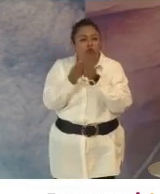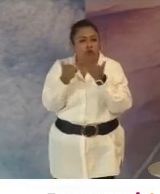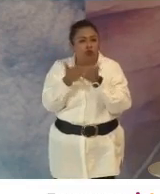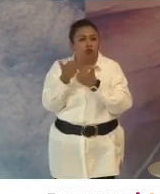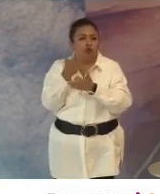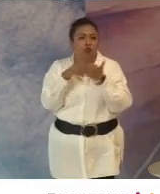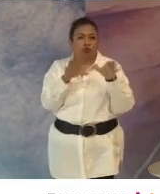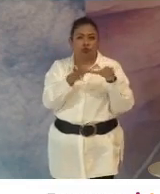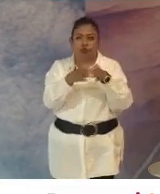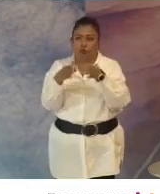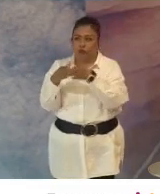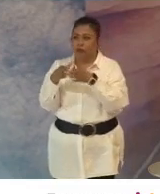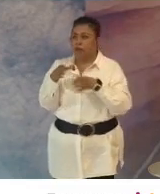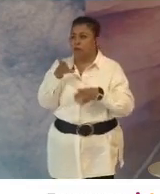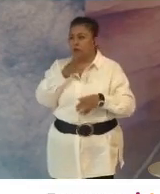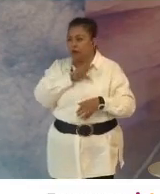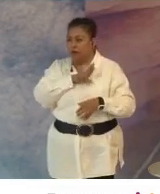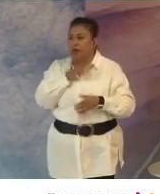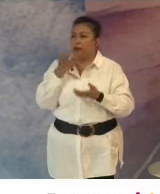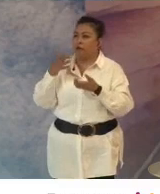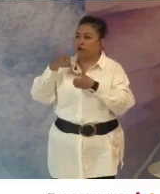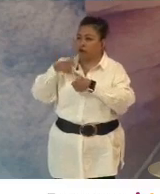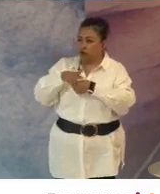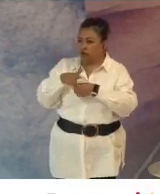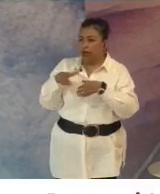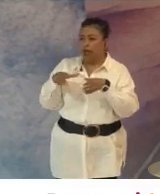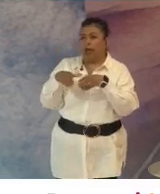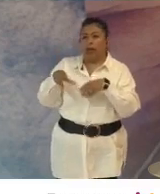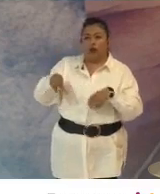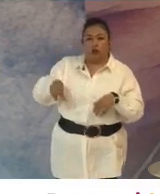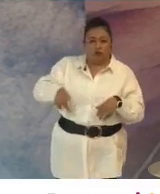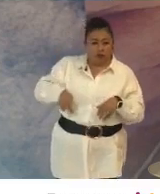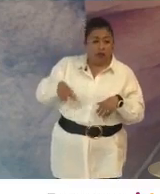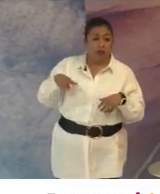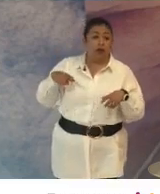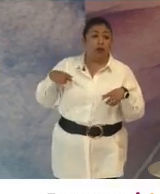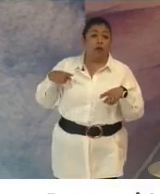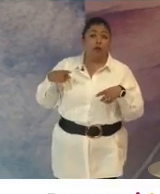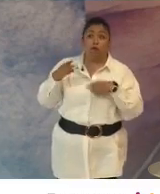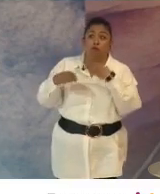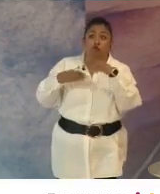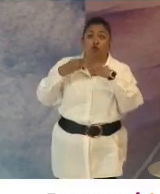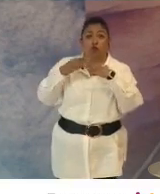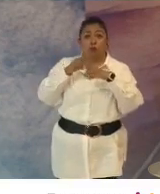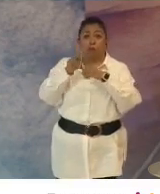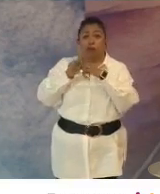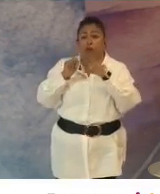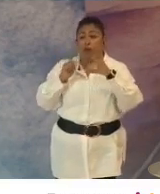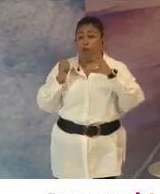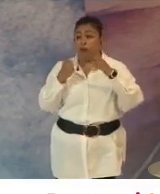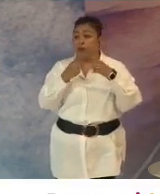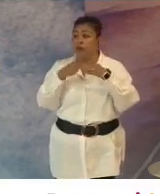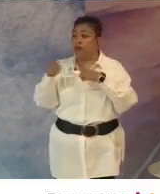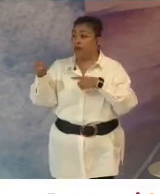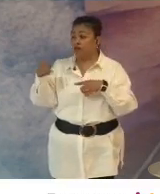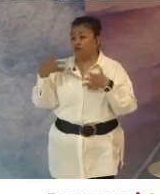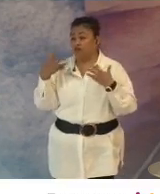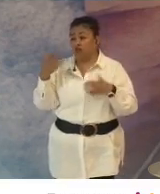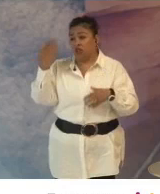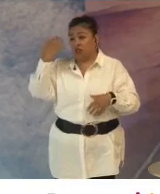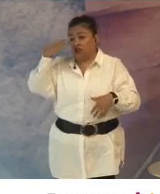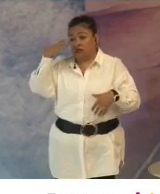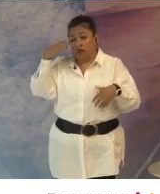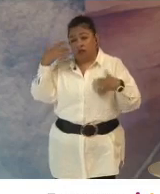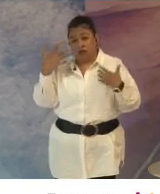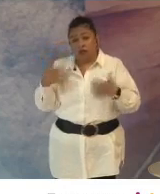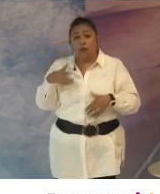con todos los sectores del sector privado, del sector social, de gobierno a lo largo del mundo. Además de su vasta